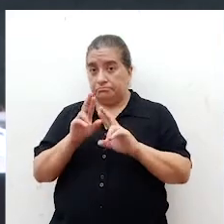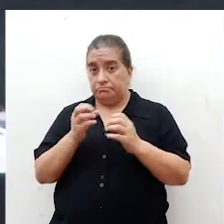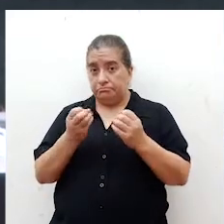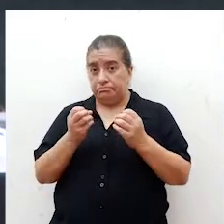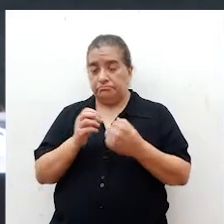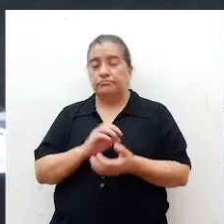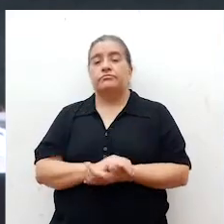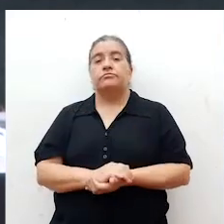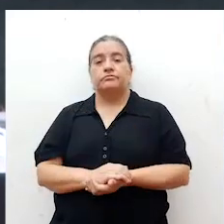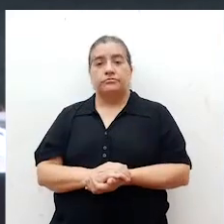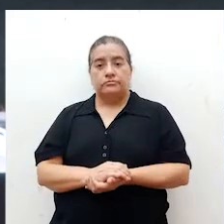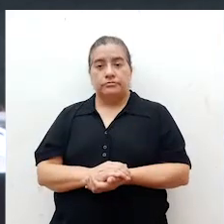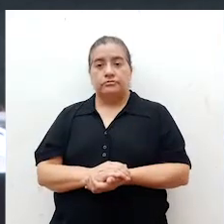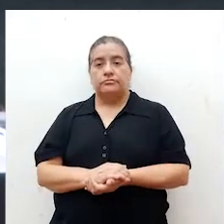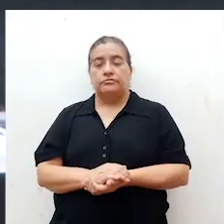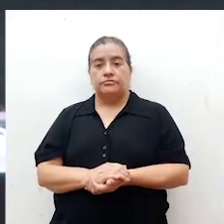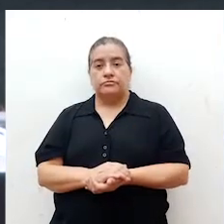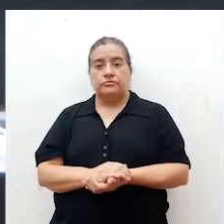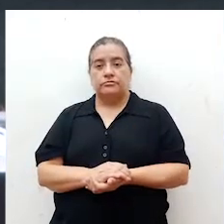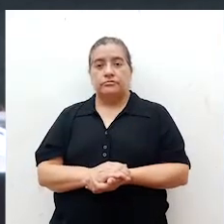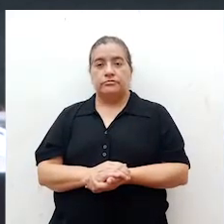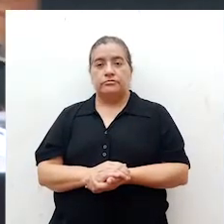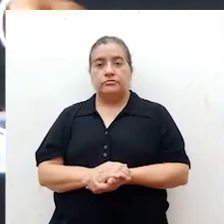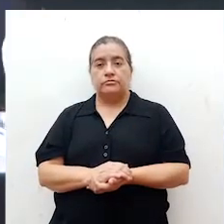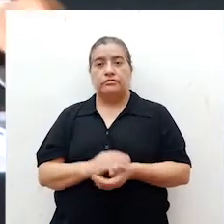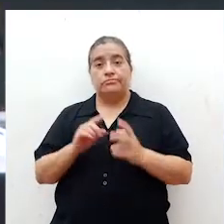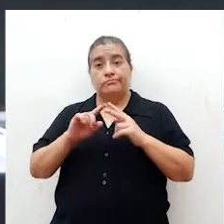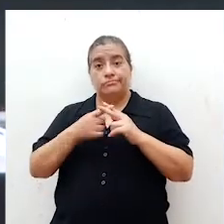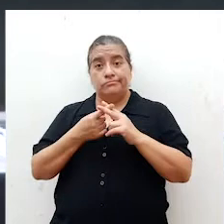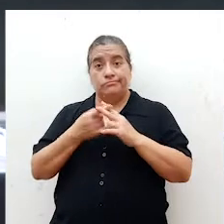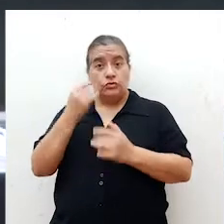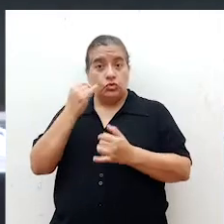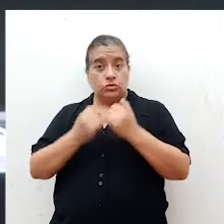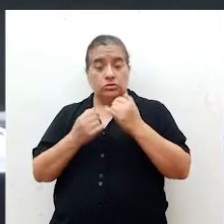¿Una por una? Sí, ¿prefiere contestar? Sí, está bien.